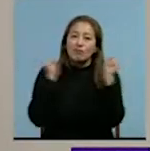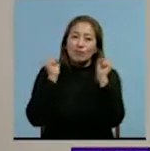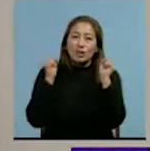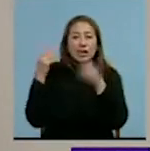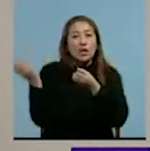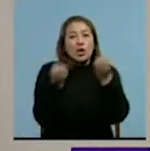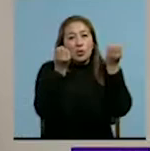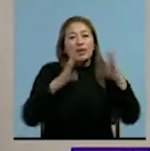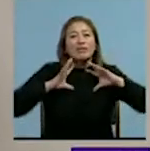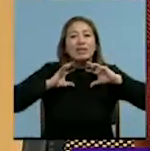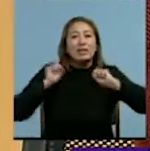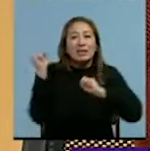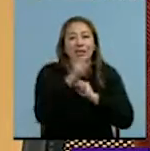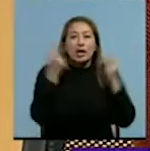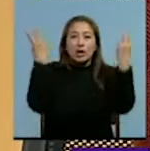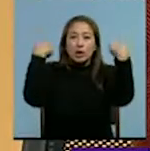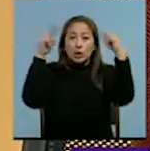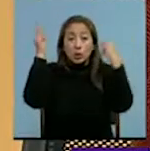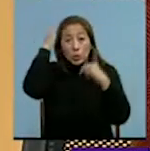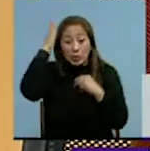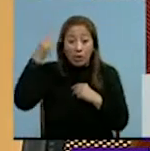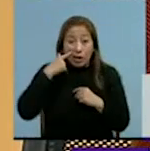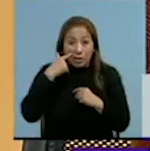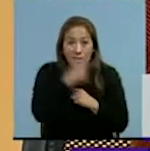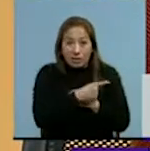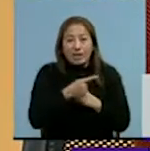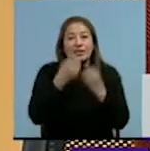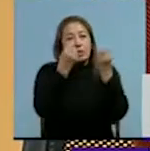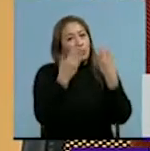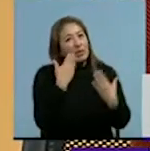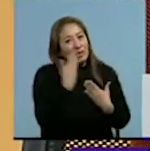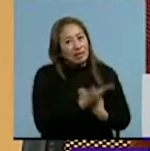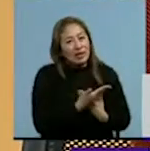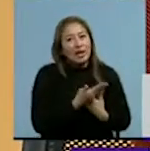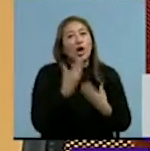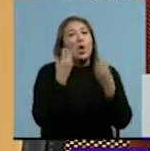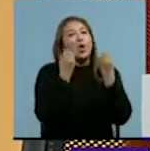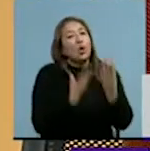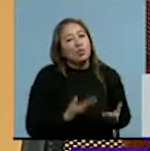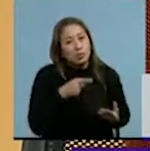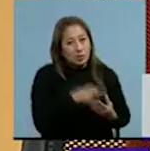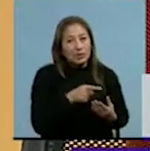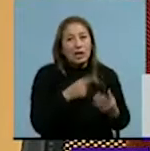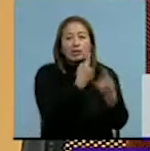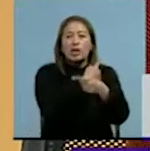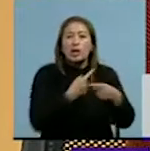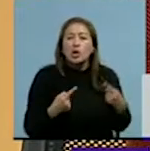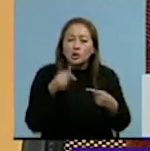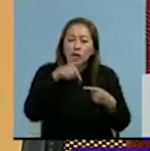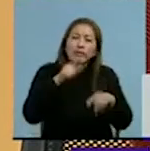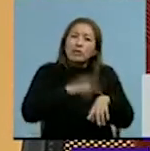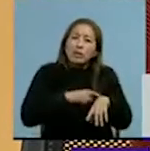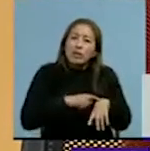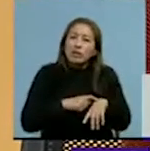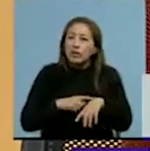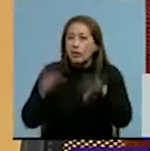eso estamos con la secretaria de turismo municipal gabriela muy buenas tardes cómo están las cosas en el caso